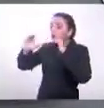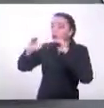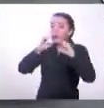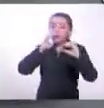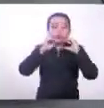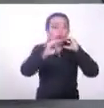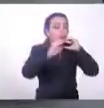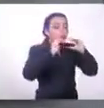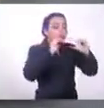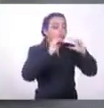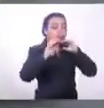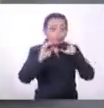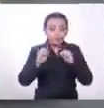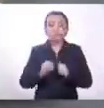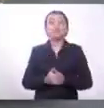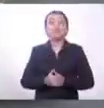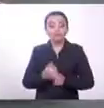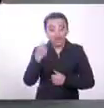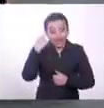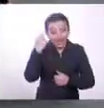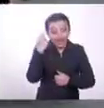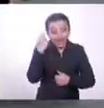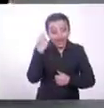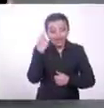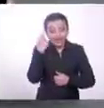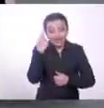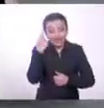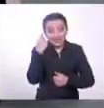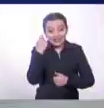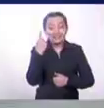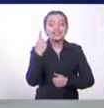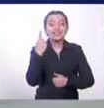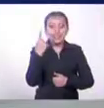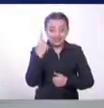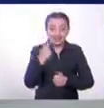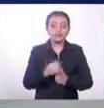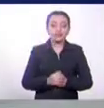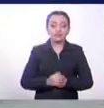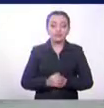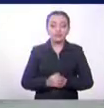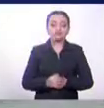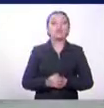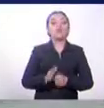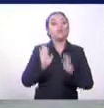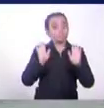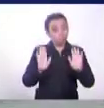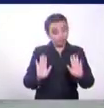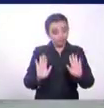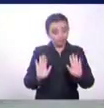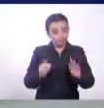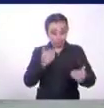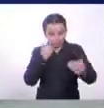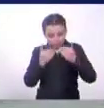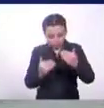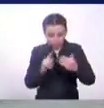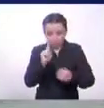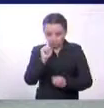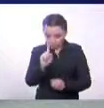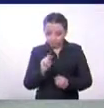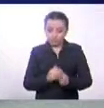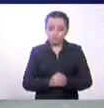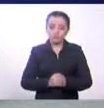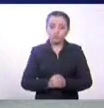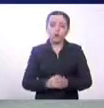qué? Para entendernos. Pero fíjate, Luis, que algo de la comunicación es importante. Que en las formas que nos comunicamos tienen que ser de